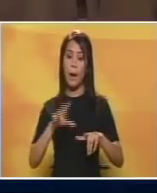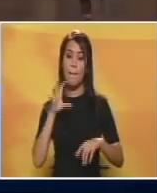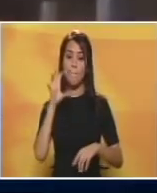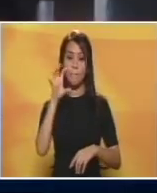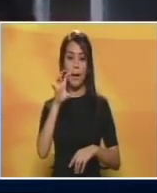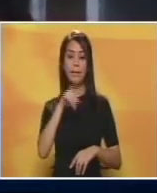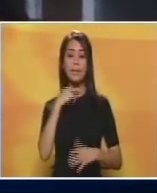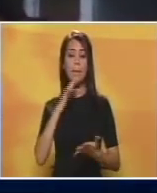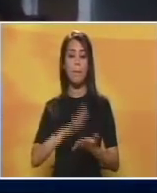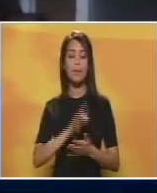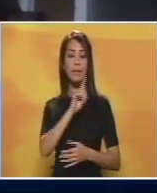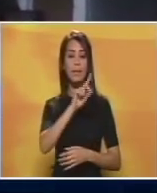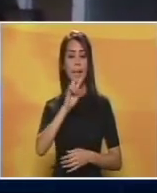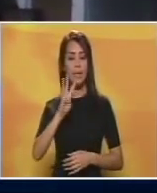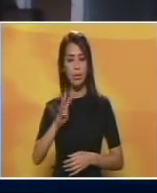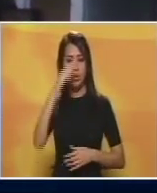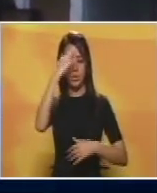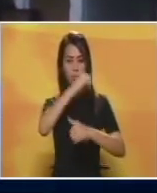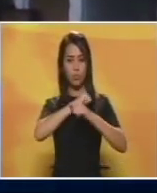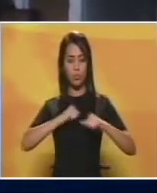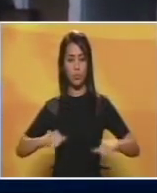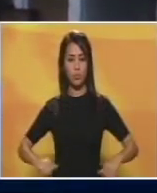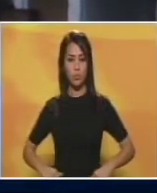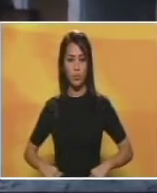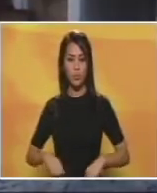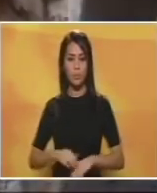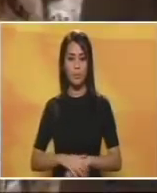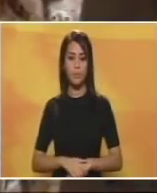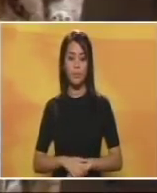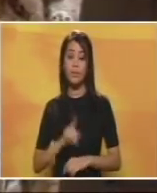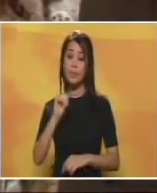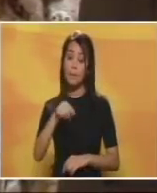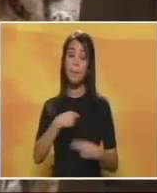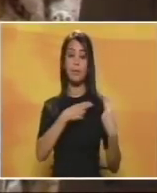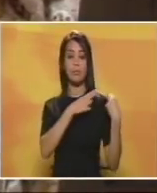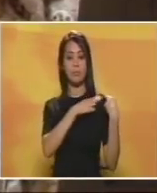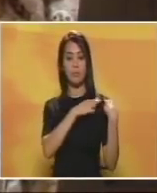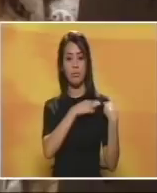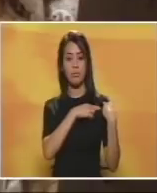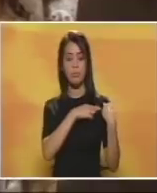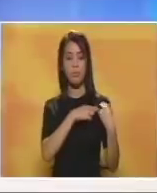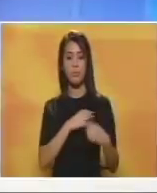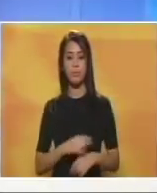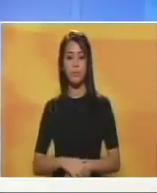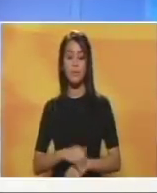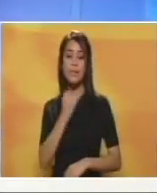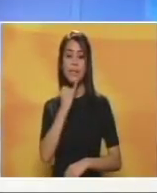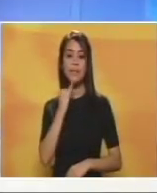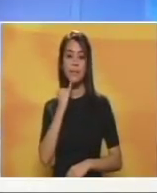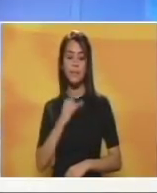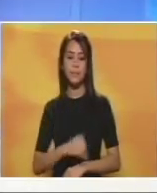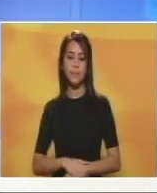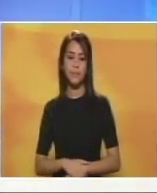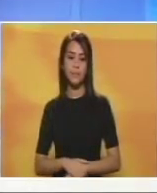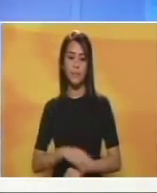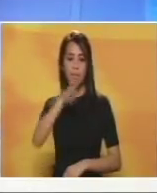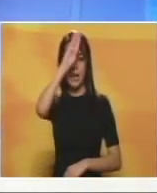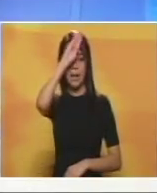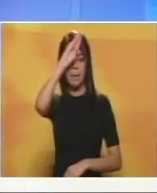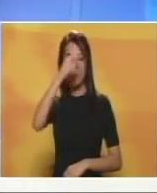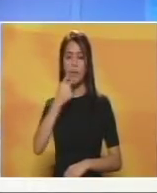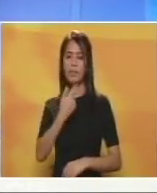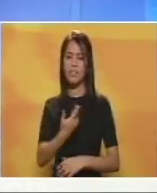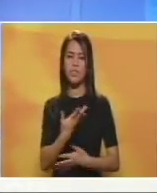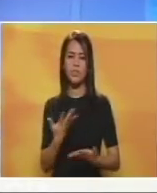que causó la muerte de 14 soldados y milicianos y a las que se responsabiliza a Israel. El Papa Francisco condenó